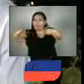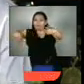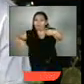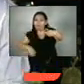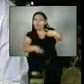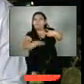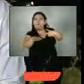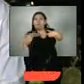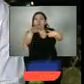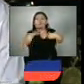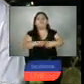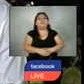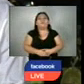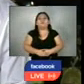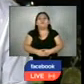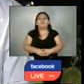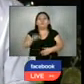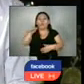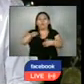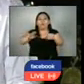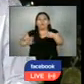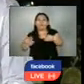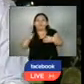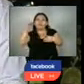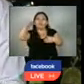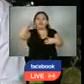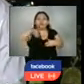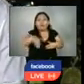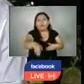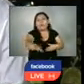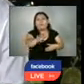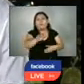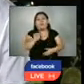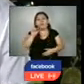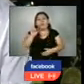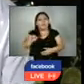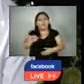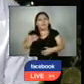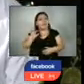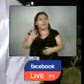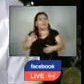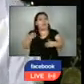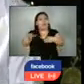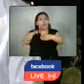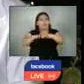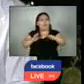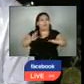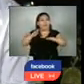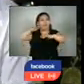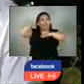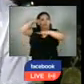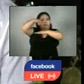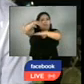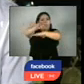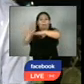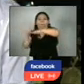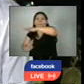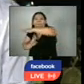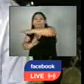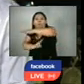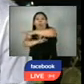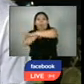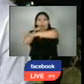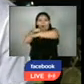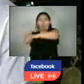extremos con 2 rampas, una de subida y una de bajada. Este paso superior o un puente, que es el que se va a construir en este